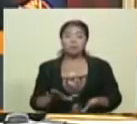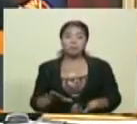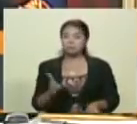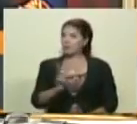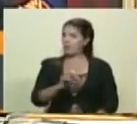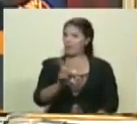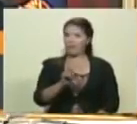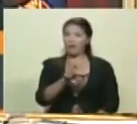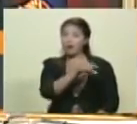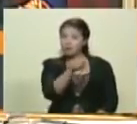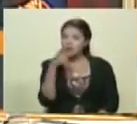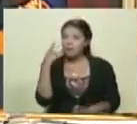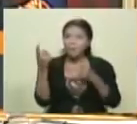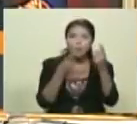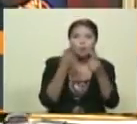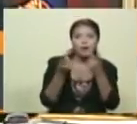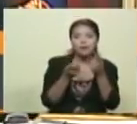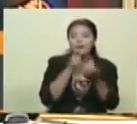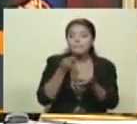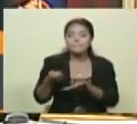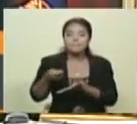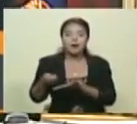Están buscando traidores, comprando traidores.